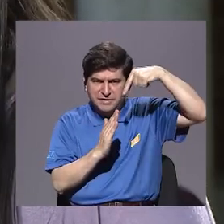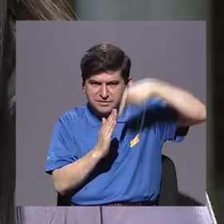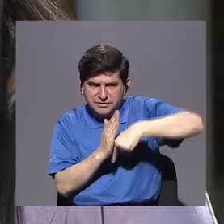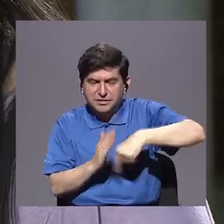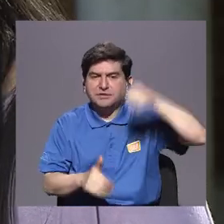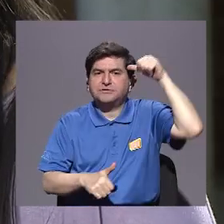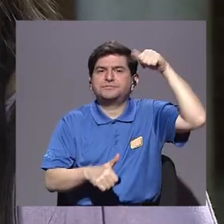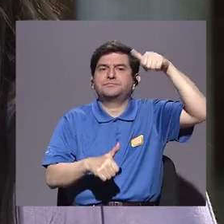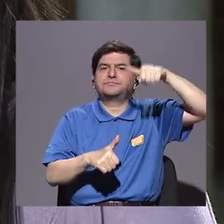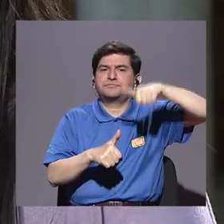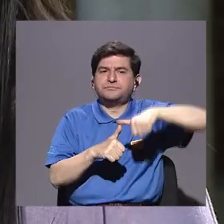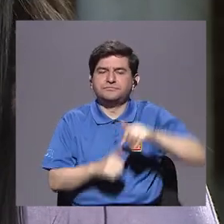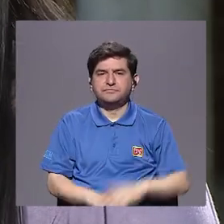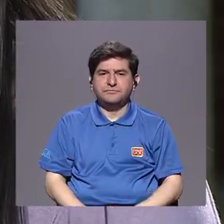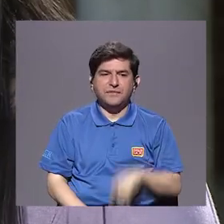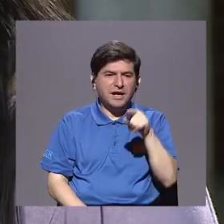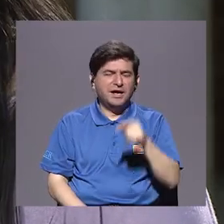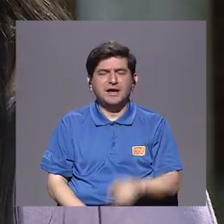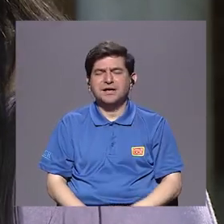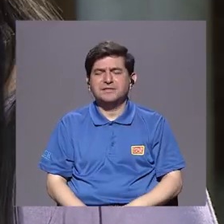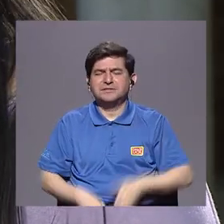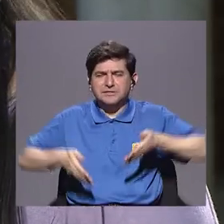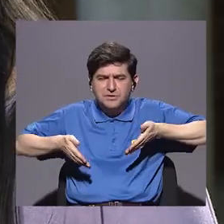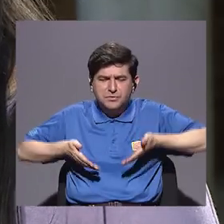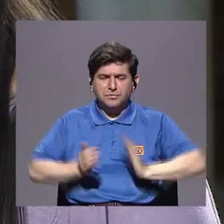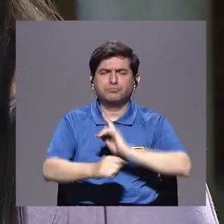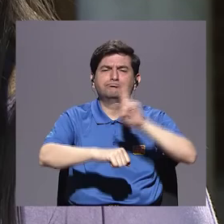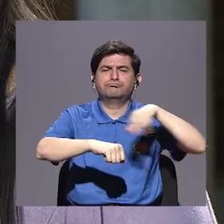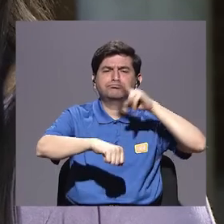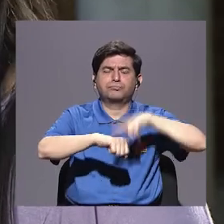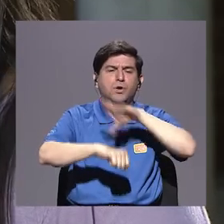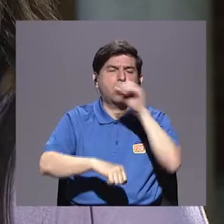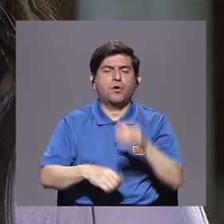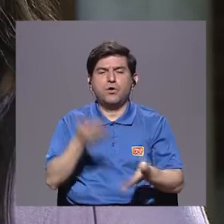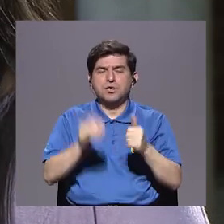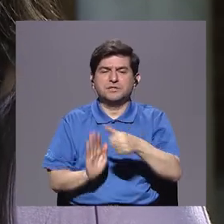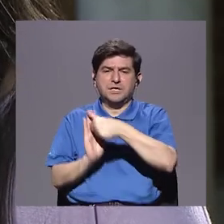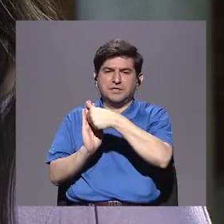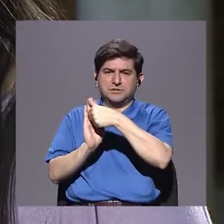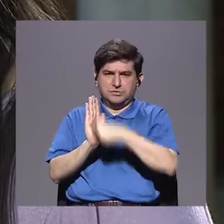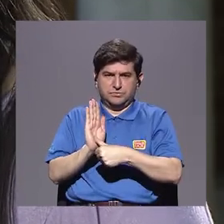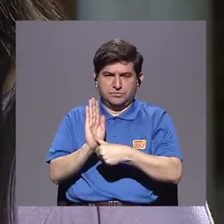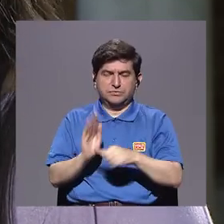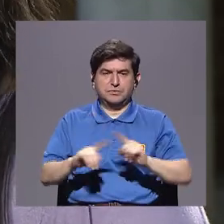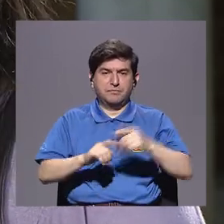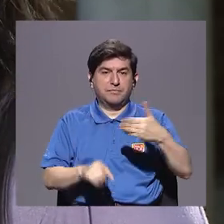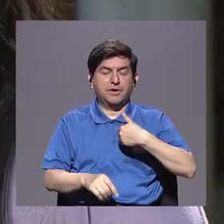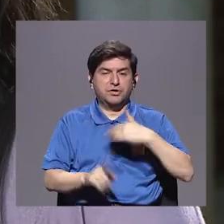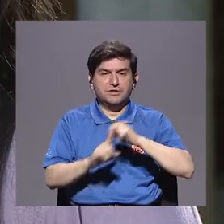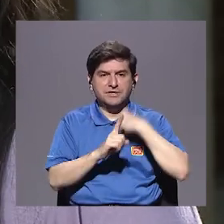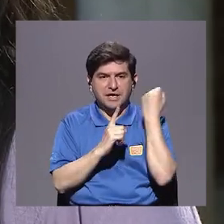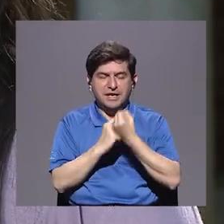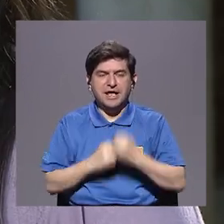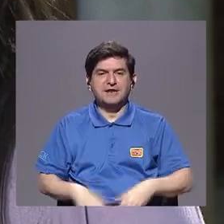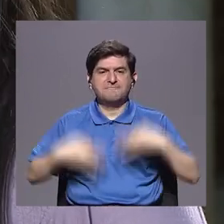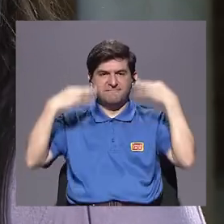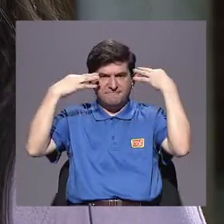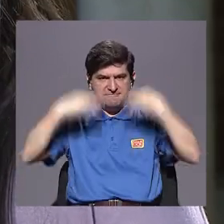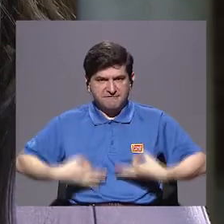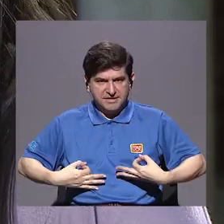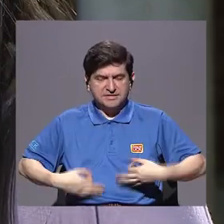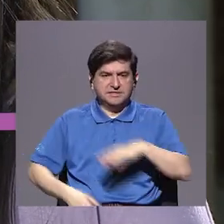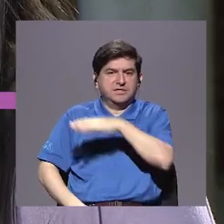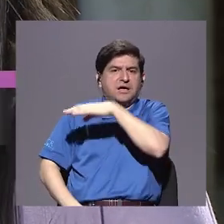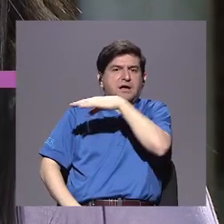profunda, ¿verdad? Tomando en cuenta si ha sido un parto natural o un parto por cesárea, pero si tenemos alguna condición física